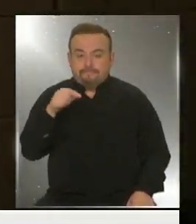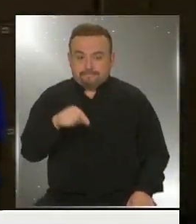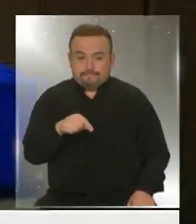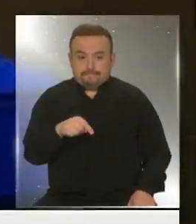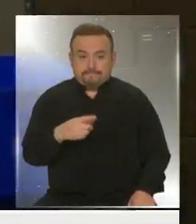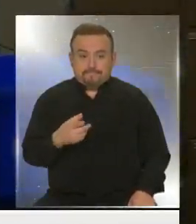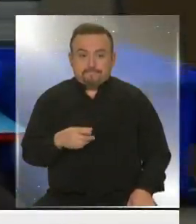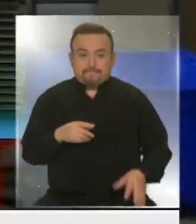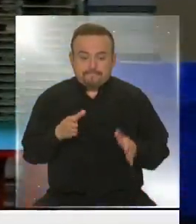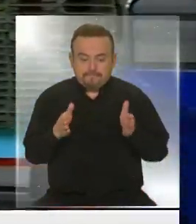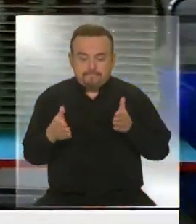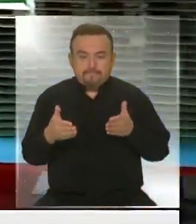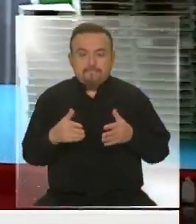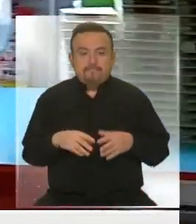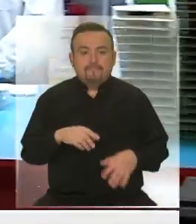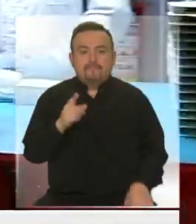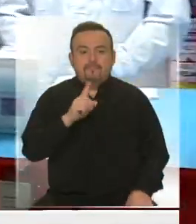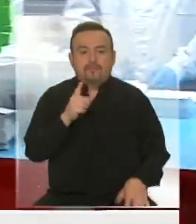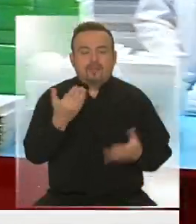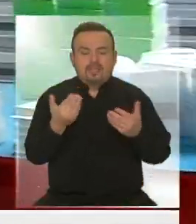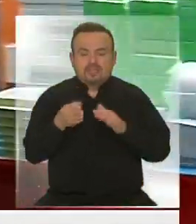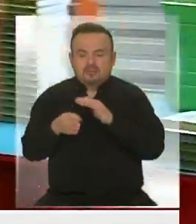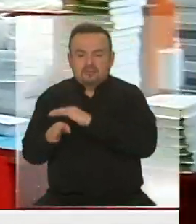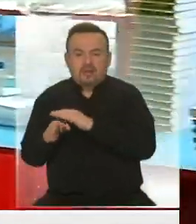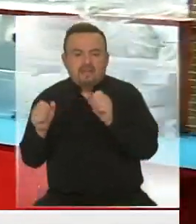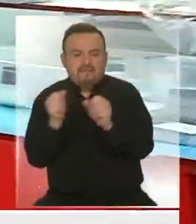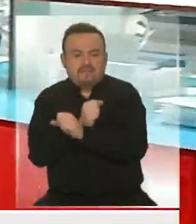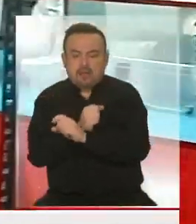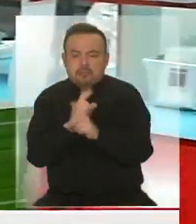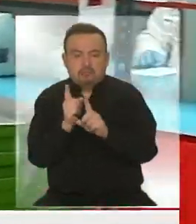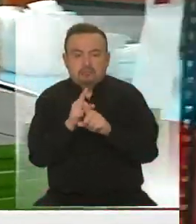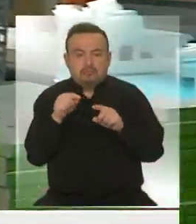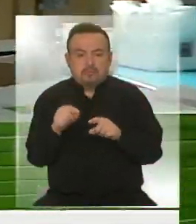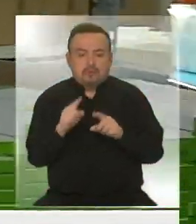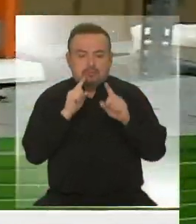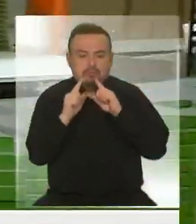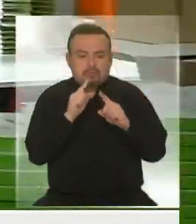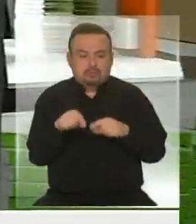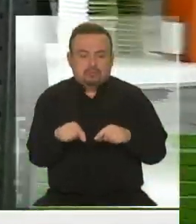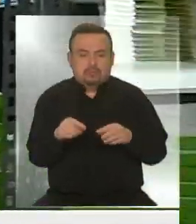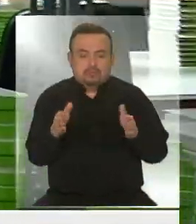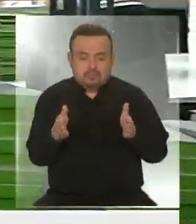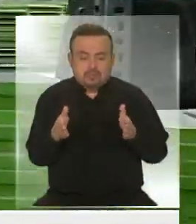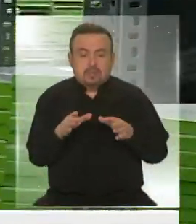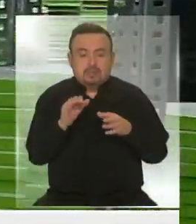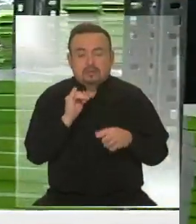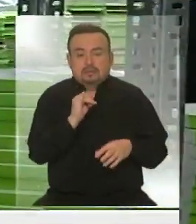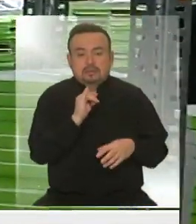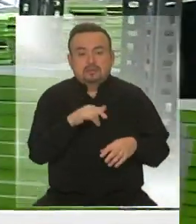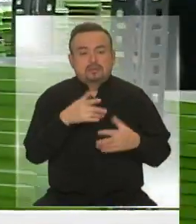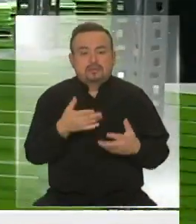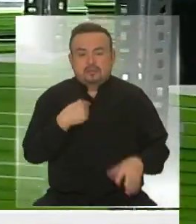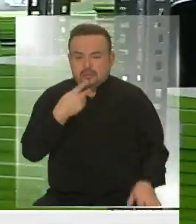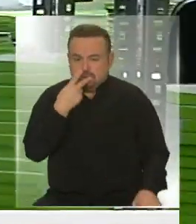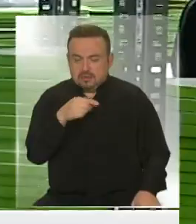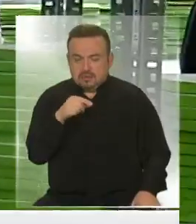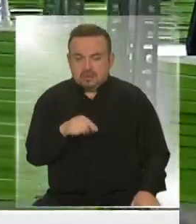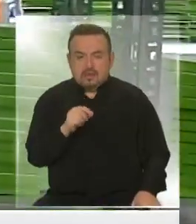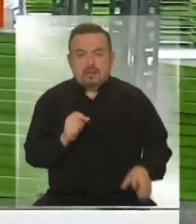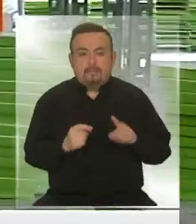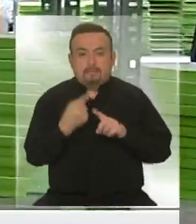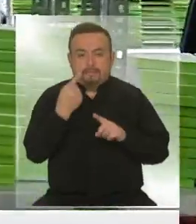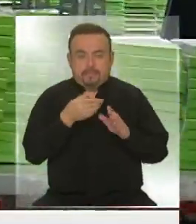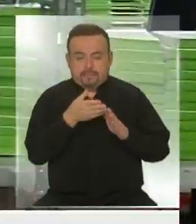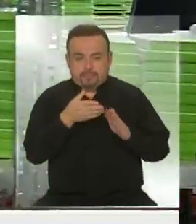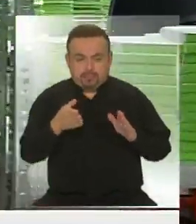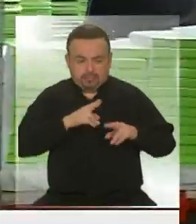este kit no es necesario tener una cadena de frío para poder mantener también este examen disponible. Bueno, exactamente. Lo que estamos viendo acá es la primera